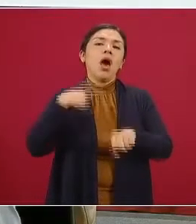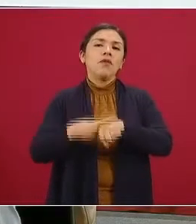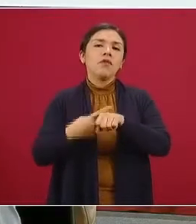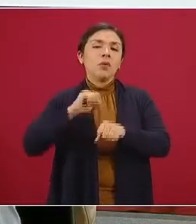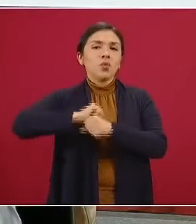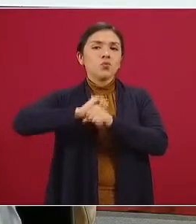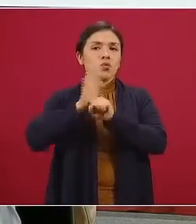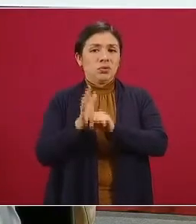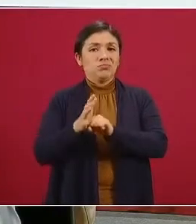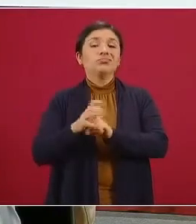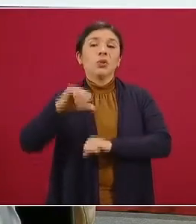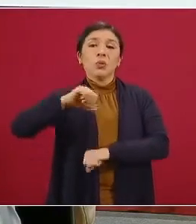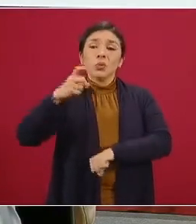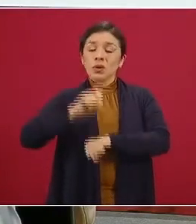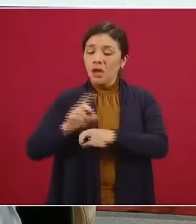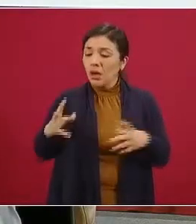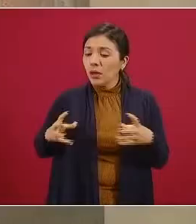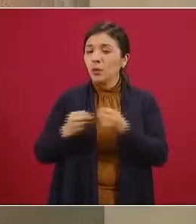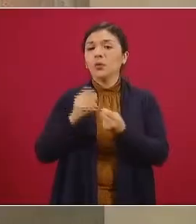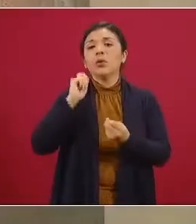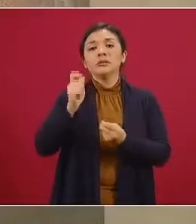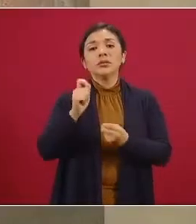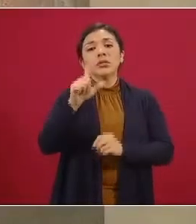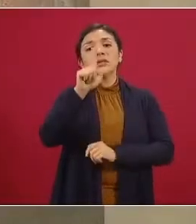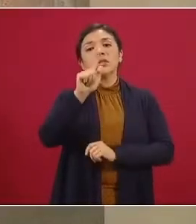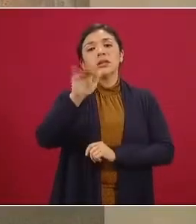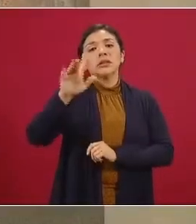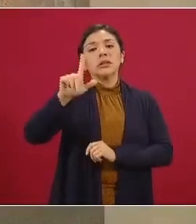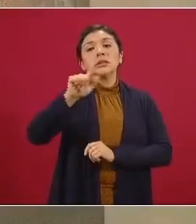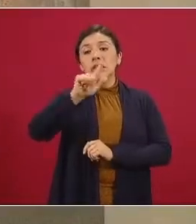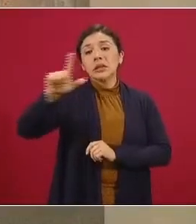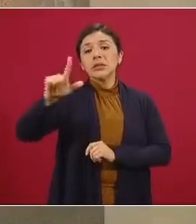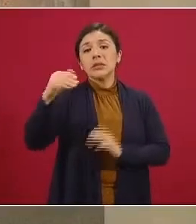COVID-19, que para el corte del día de hoy suman